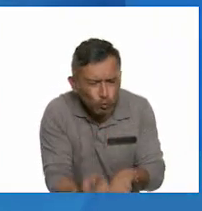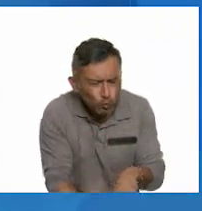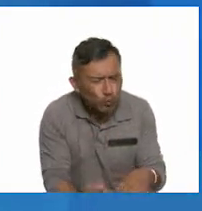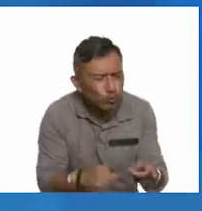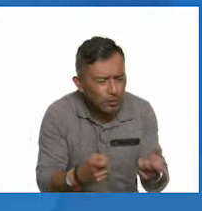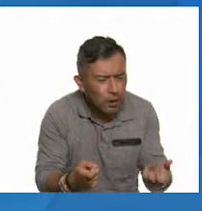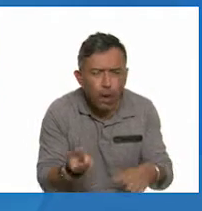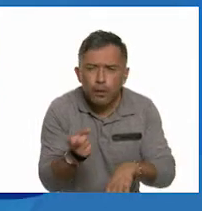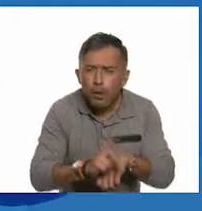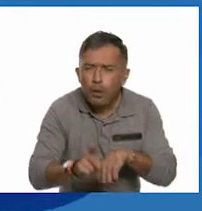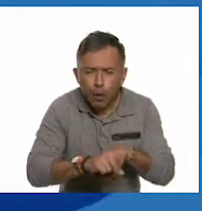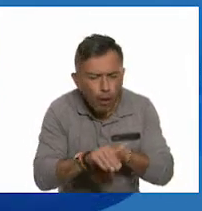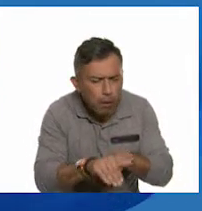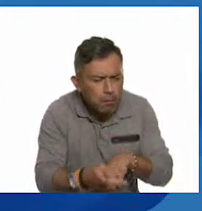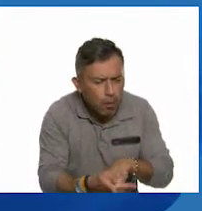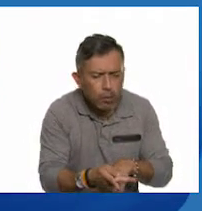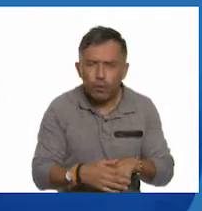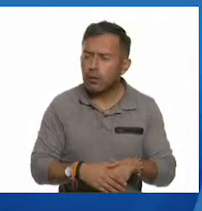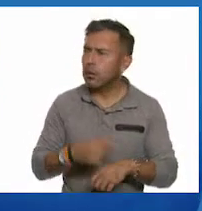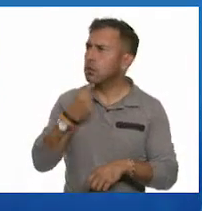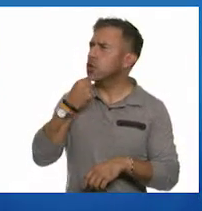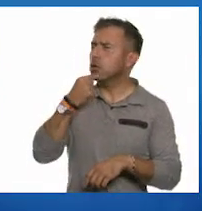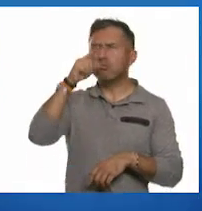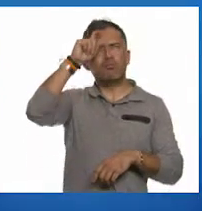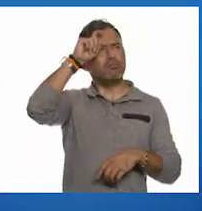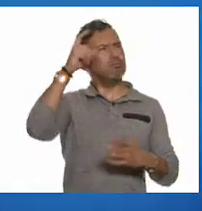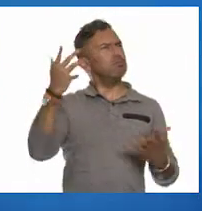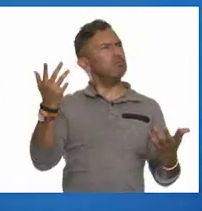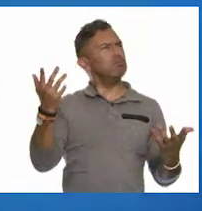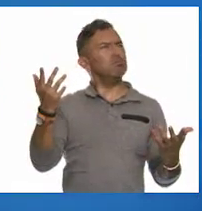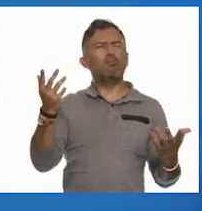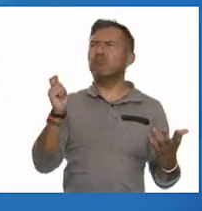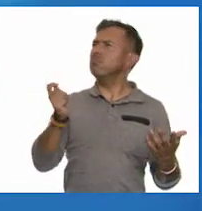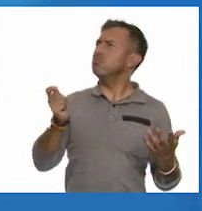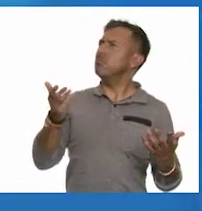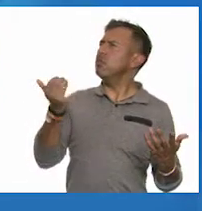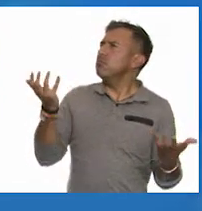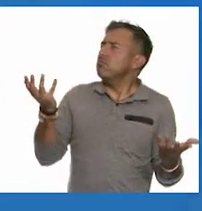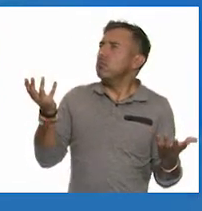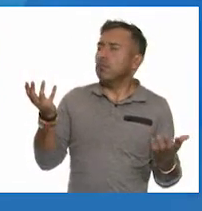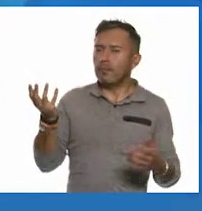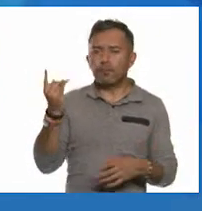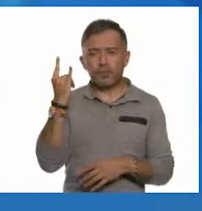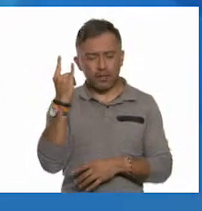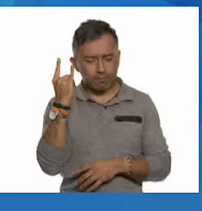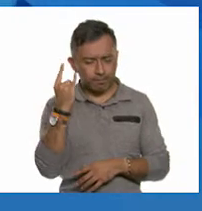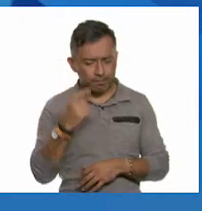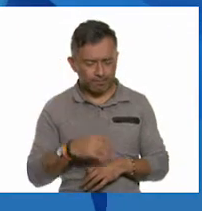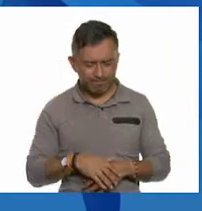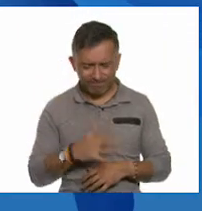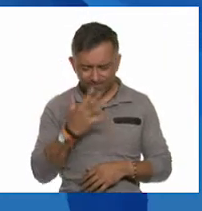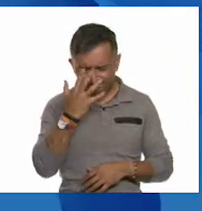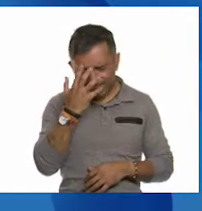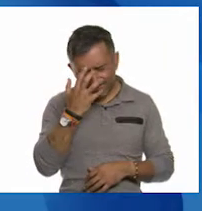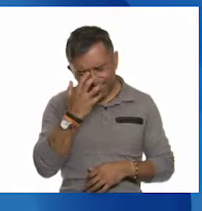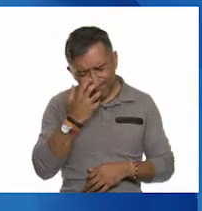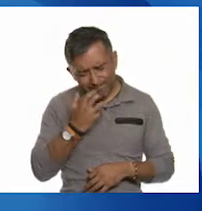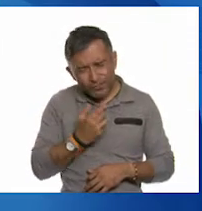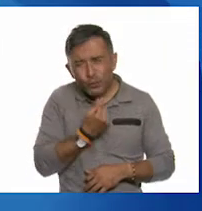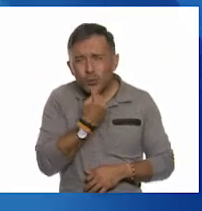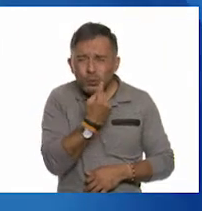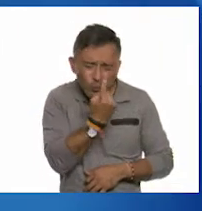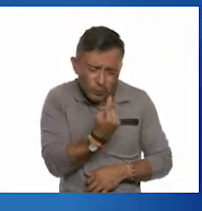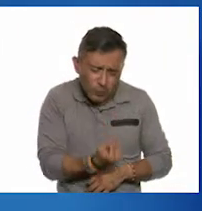gigante. Pero los niños no lo sabían. El gigante se sentía muy triste porque se había encariñado del